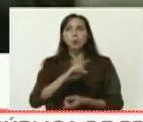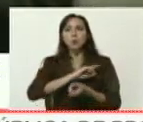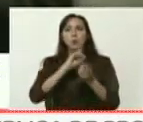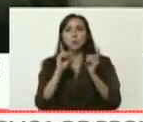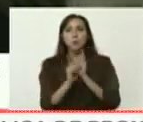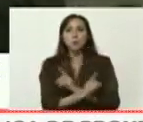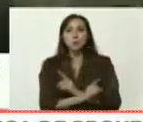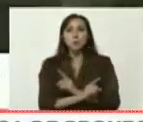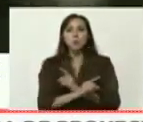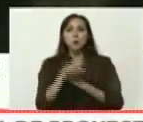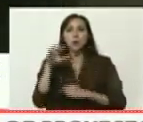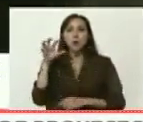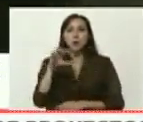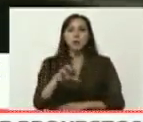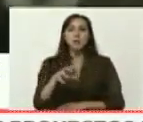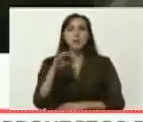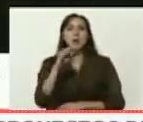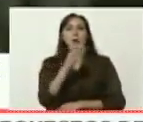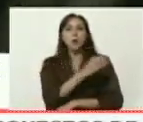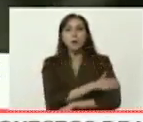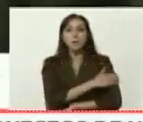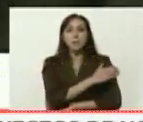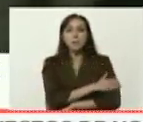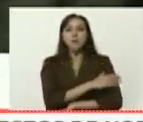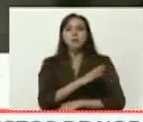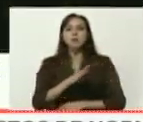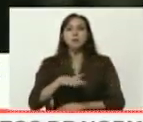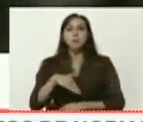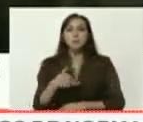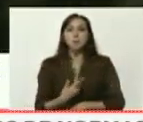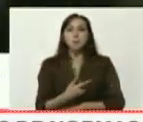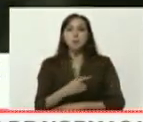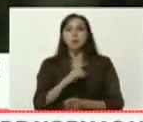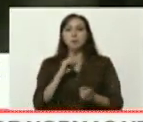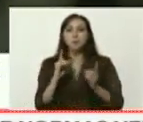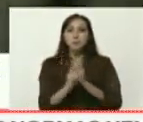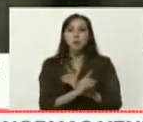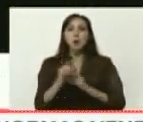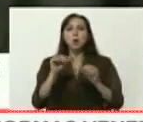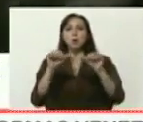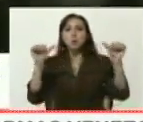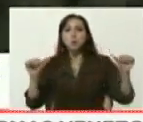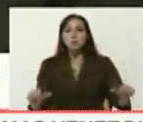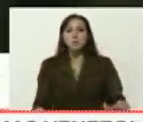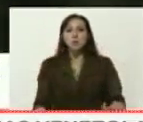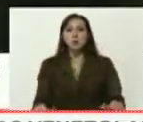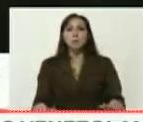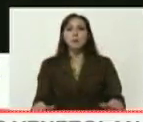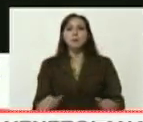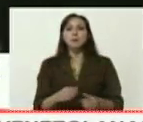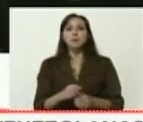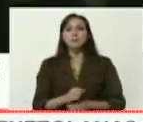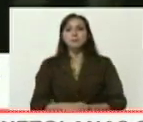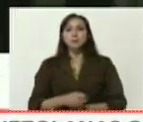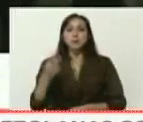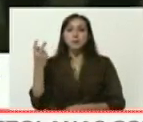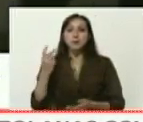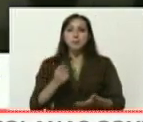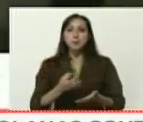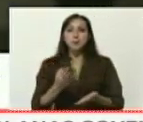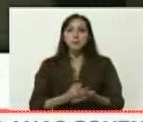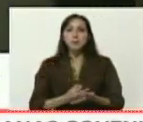burgués capitalista e instaurar un sistema sincero y honesto con la acción decidida de la clase